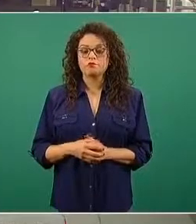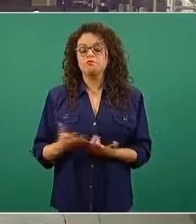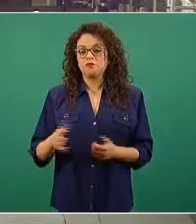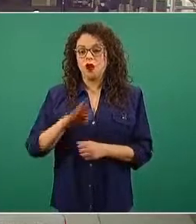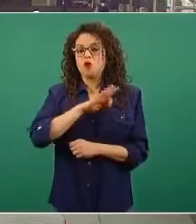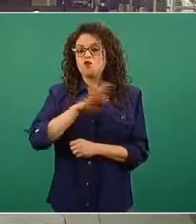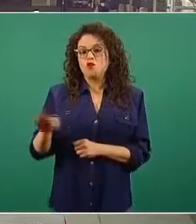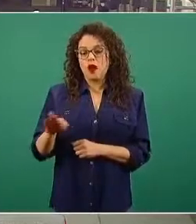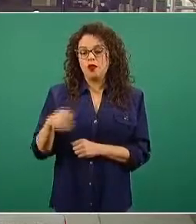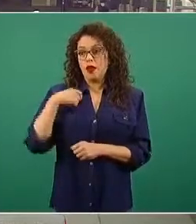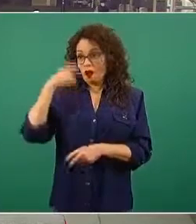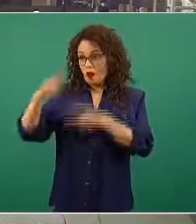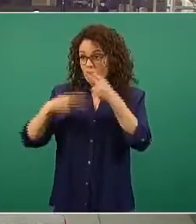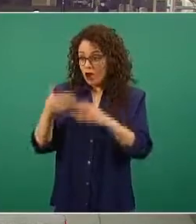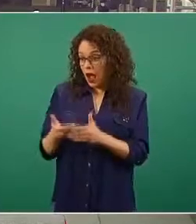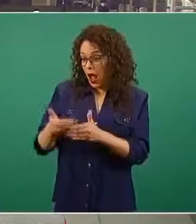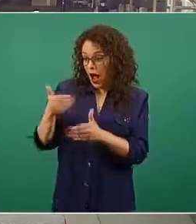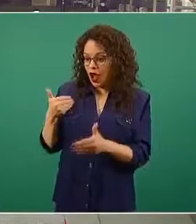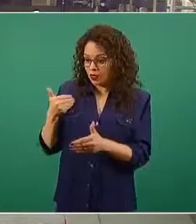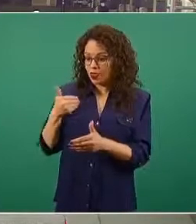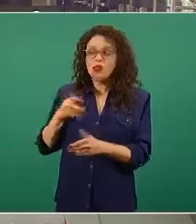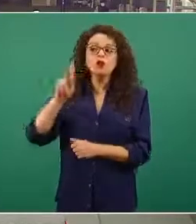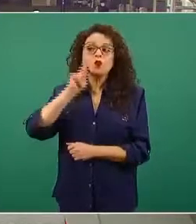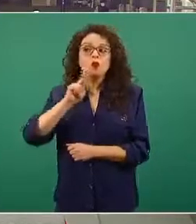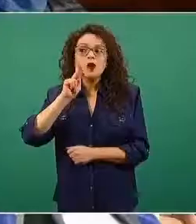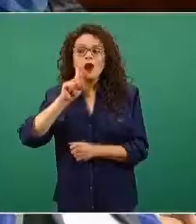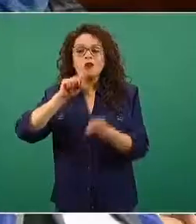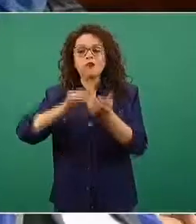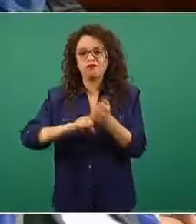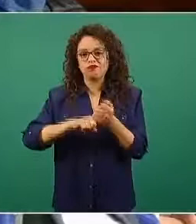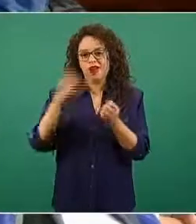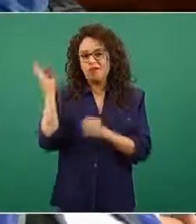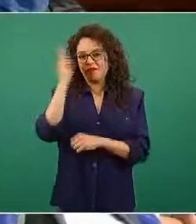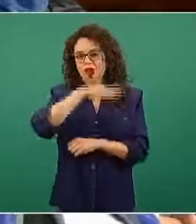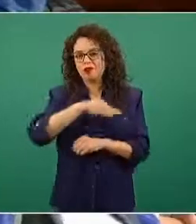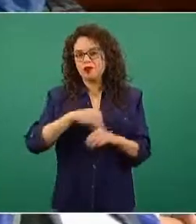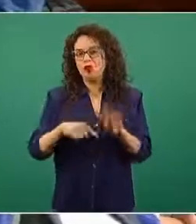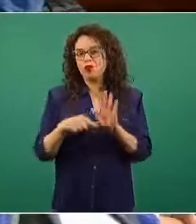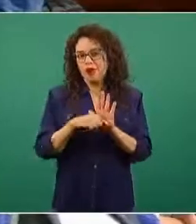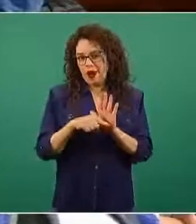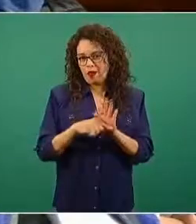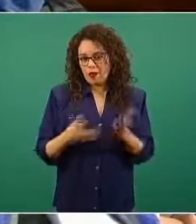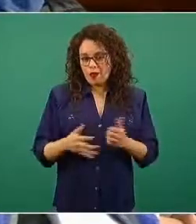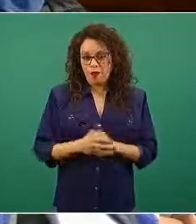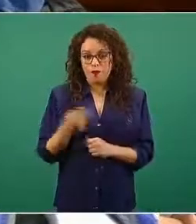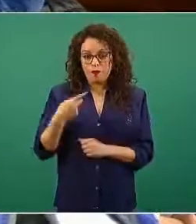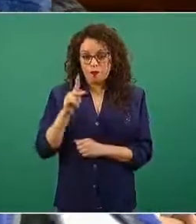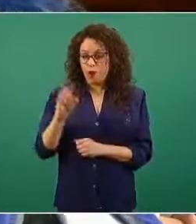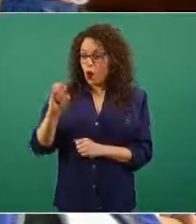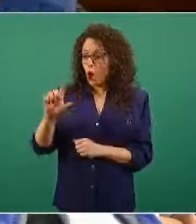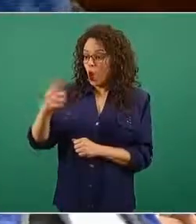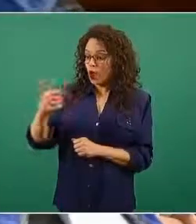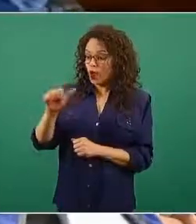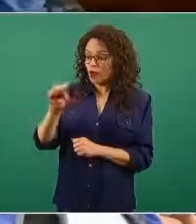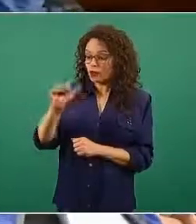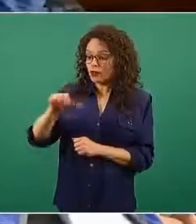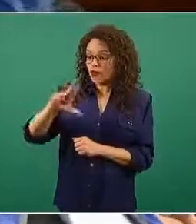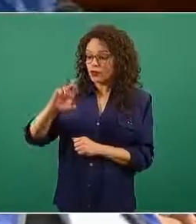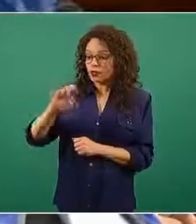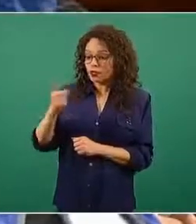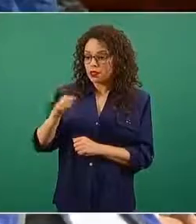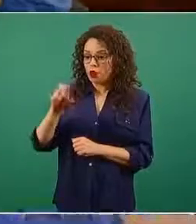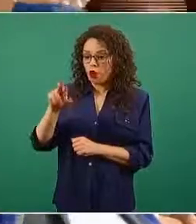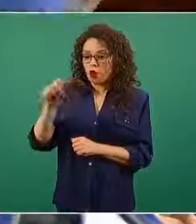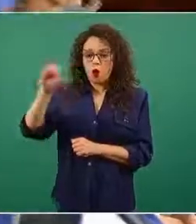falso negativo. Y lo hablo de manera directa por la secretaria de Gobernación, Olga Sánchez Cordero, quien ayer estuvo en la conferencia,